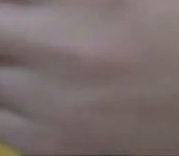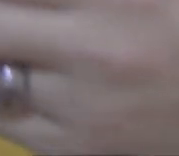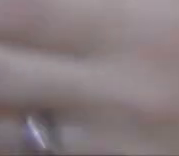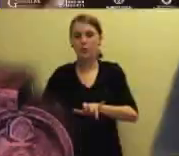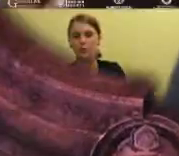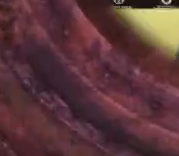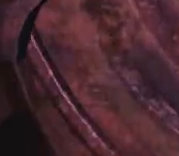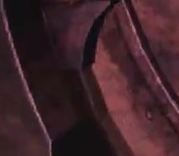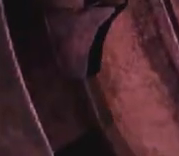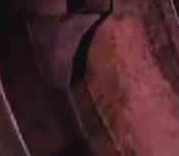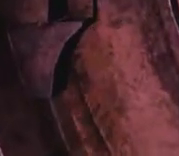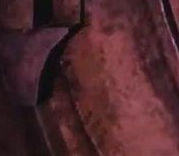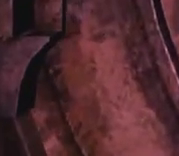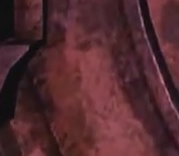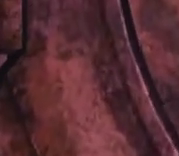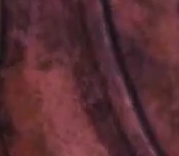eran nuevos de la próxima